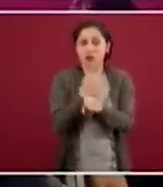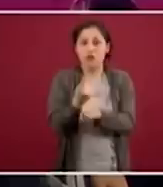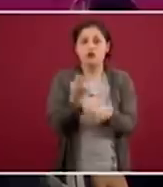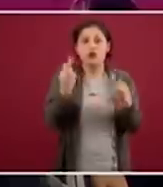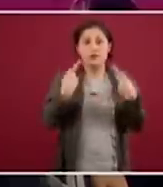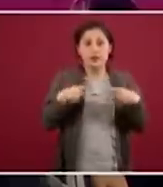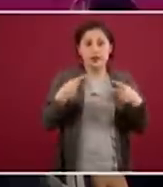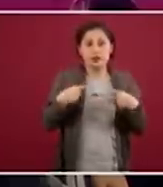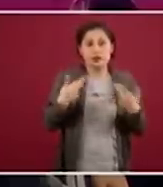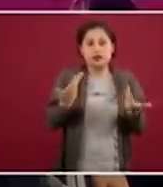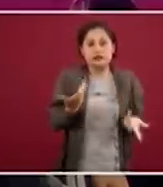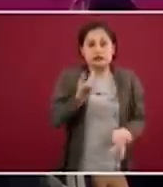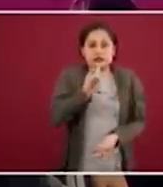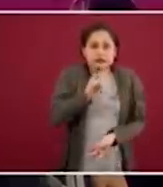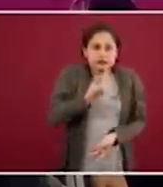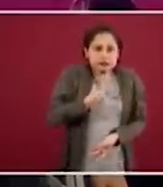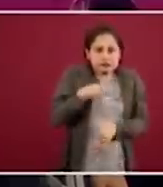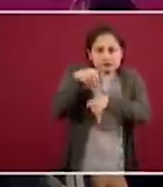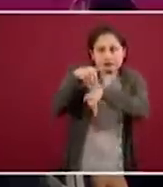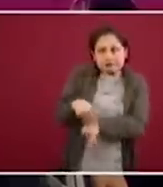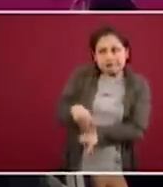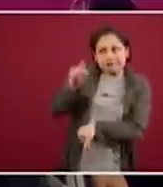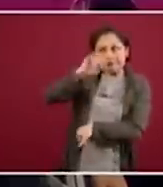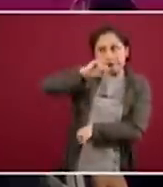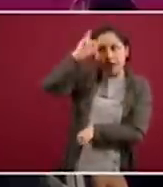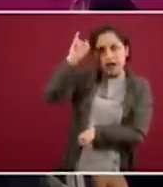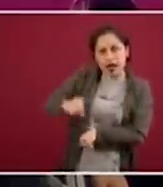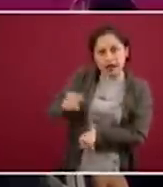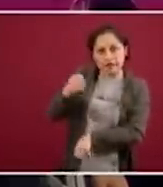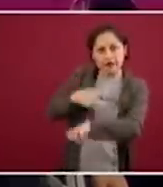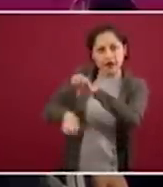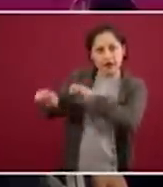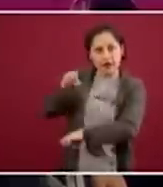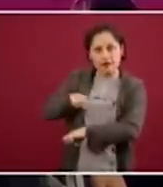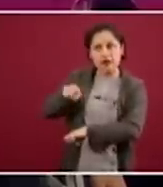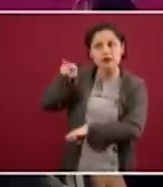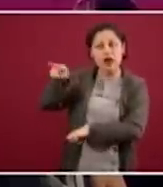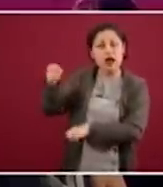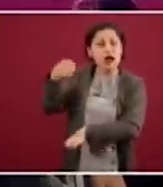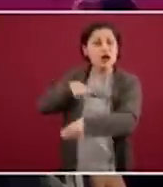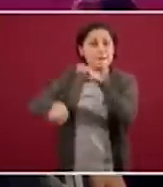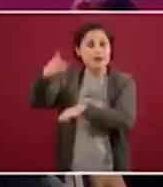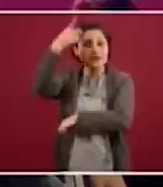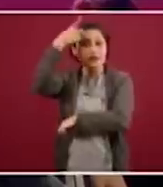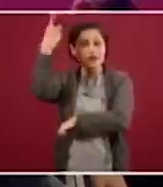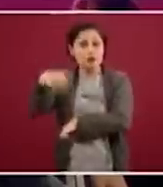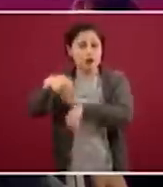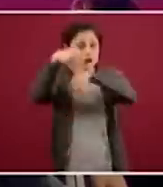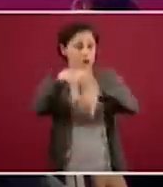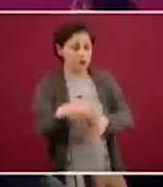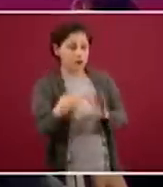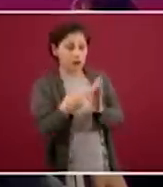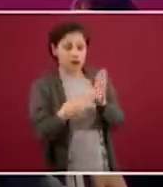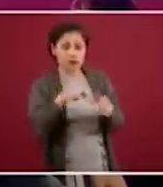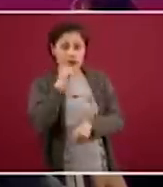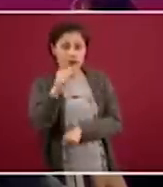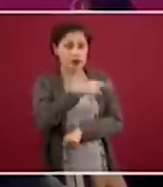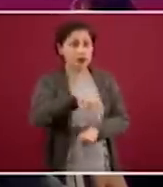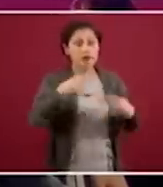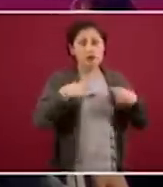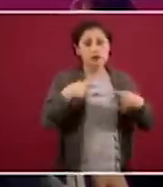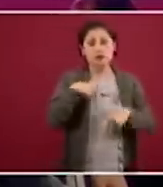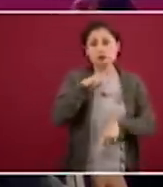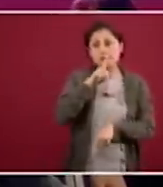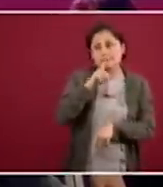de perder su empleo, porque la empresa en la que laboran no está acatando disposiciones generales.